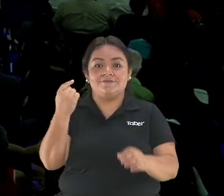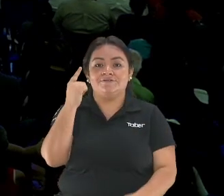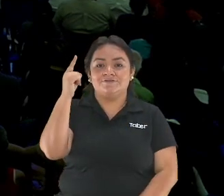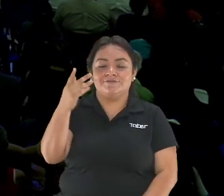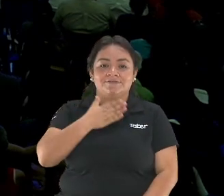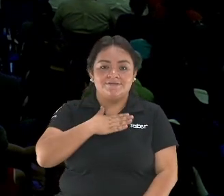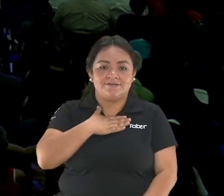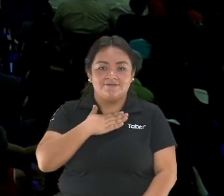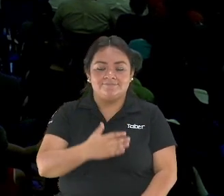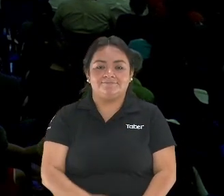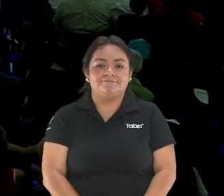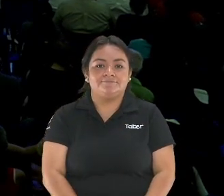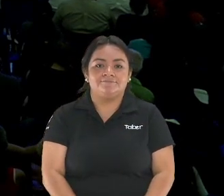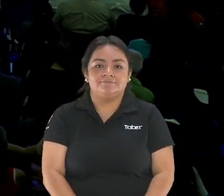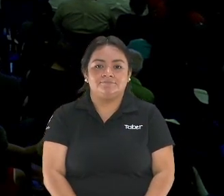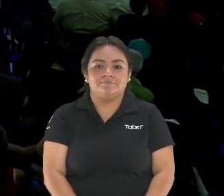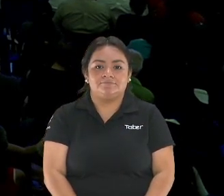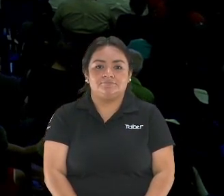tiene algo